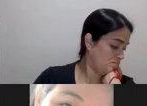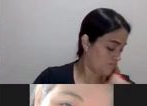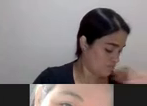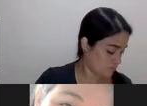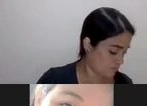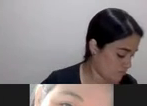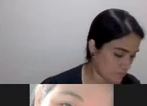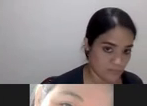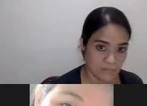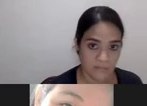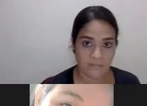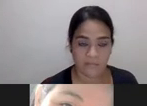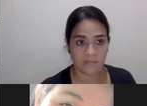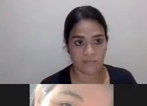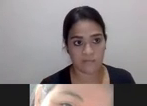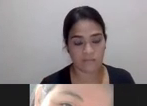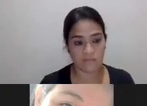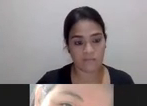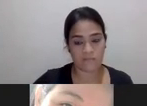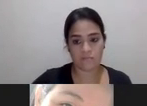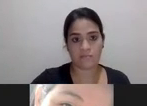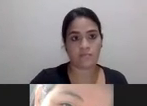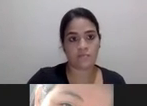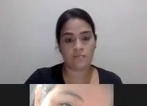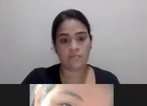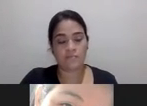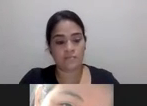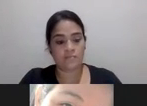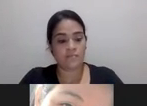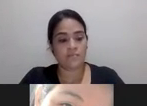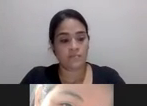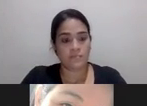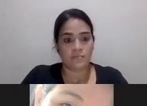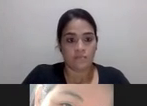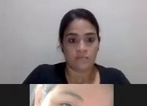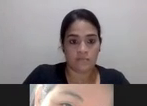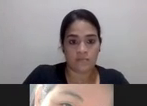las respuestas de todos. Si yo modifico esto, voy a entrar ahorita a configuraciones.